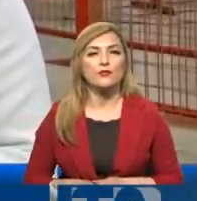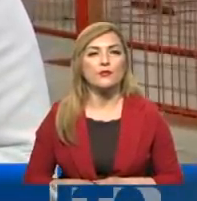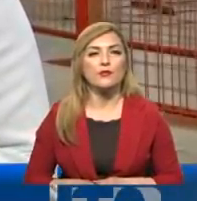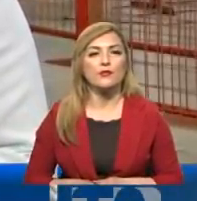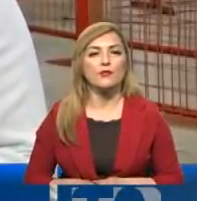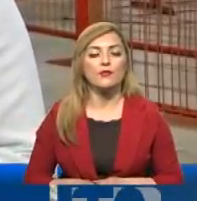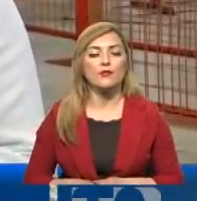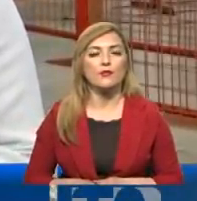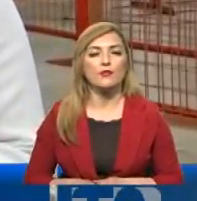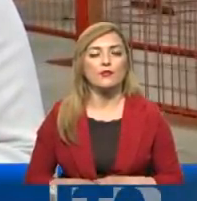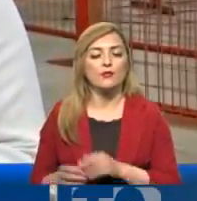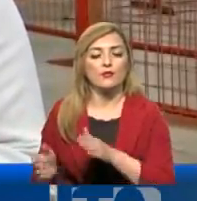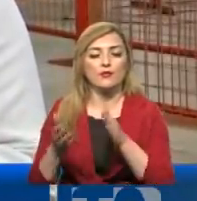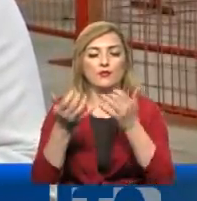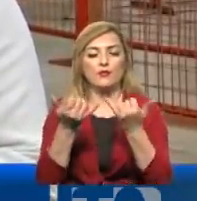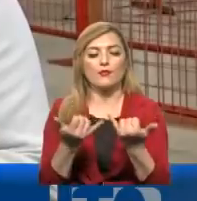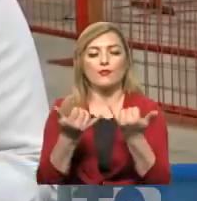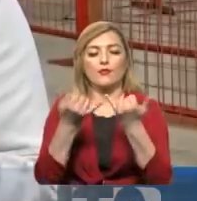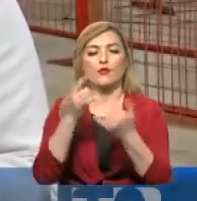Cabe mencionar que a esta hora, a las